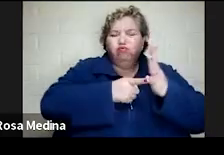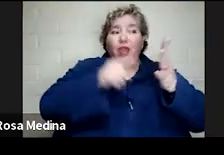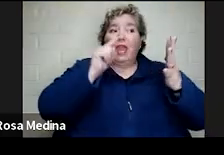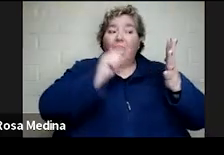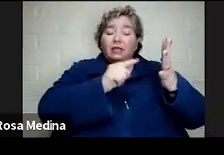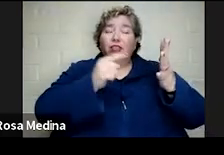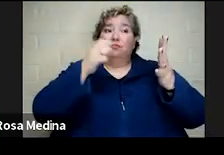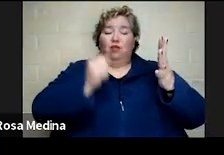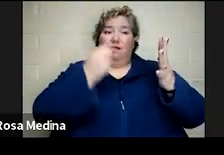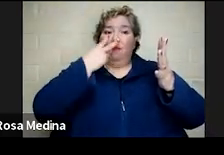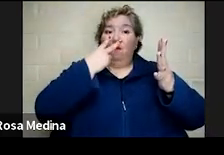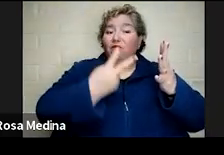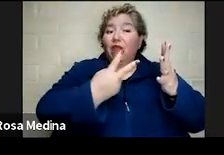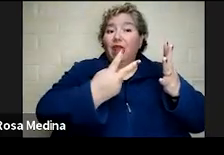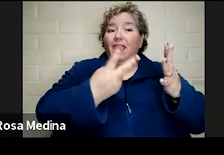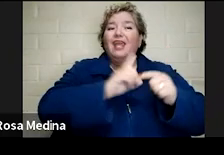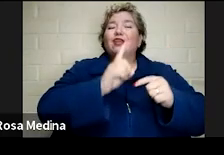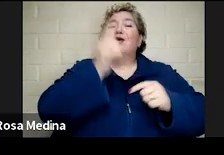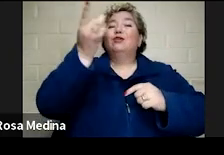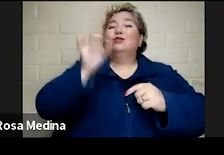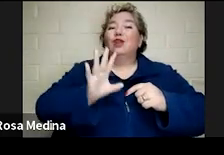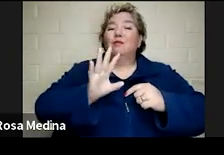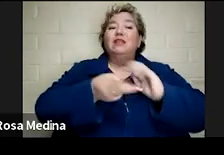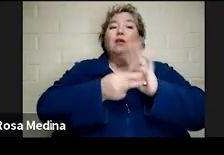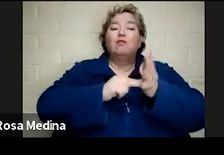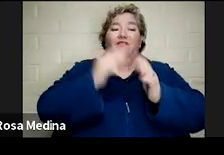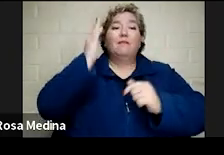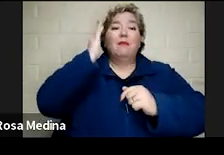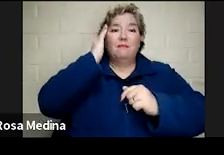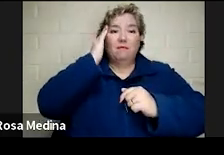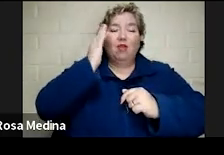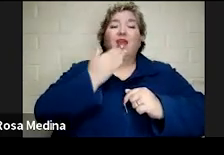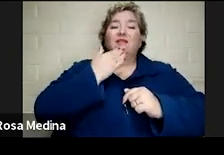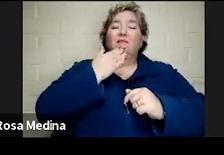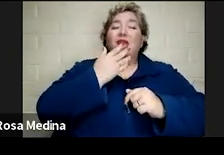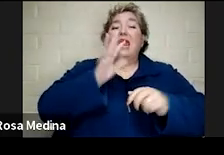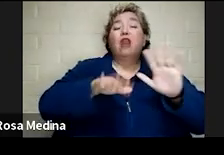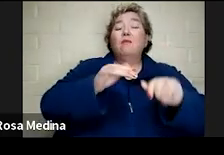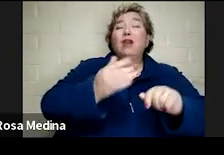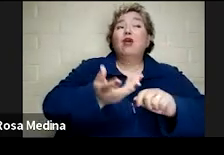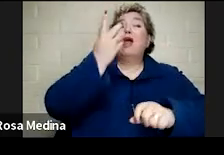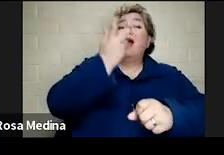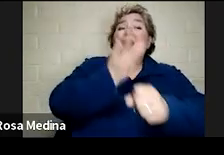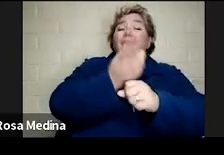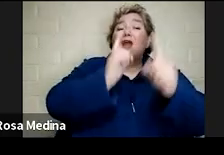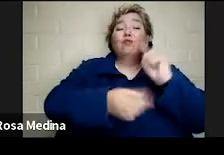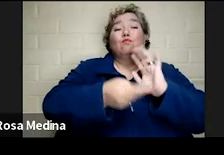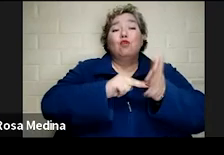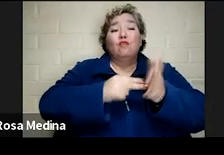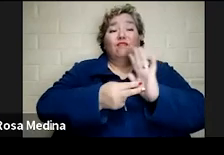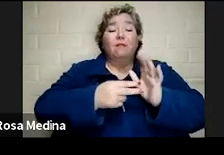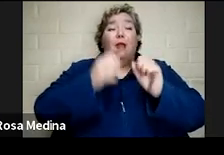ver que no es solo un problema de memoria, sino que tal vez hay algo más a la base, como por ejemplo puede ser algo